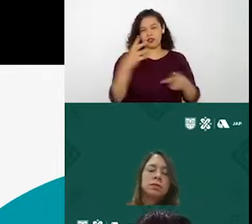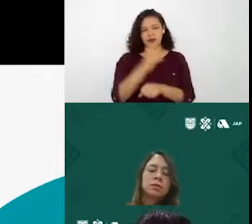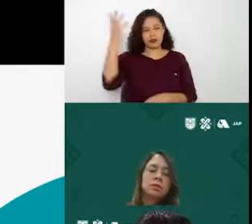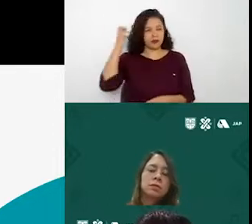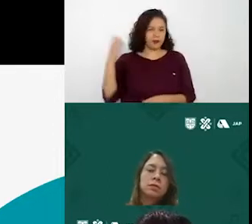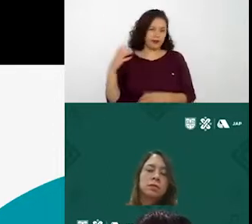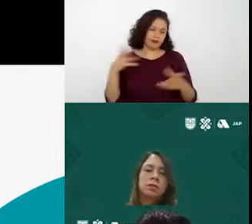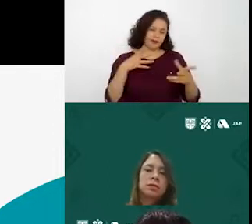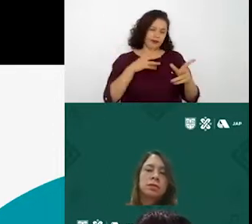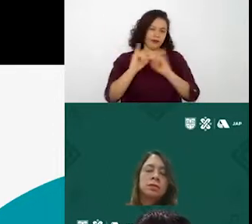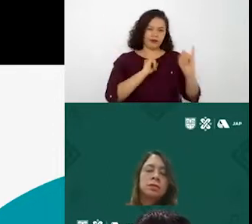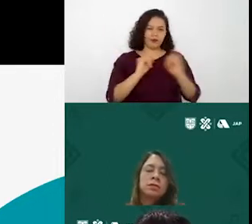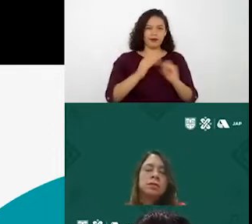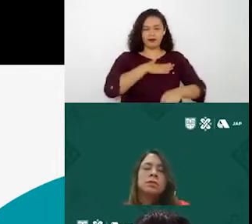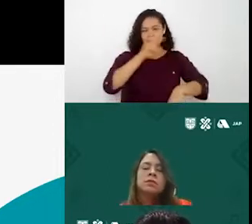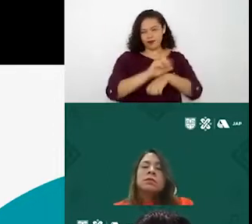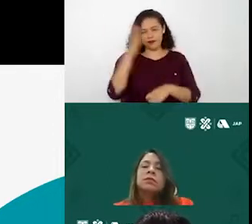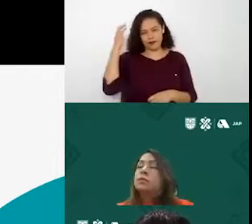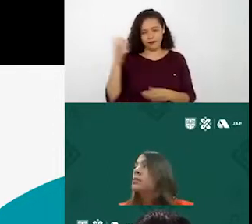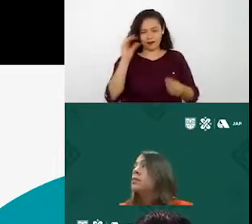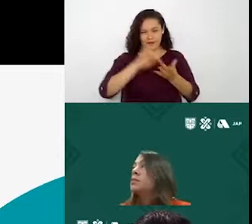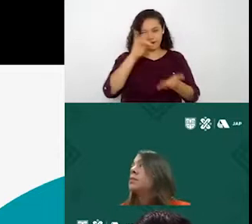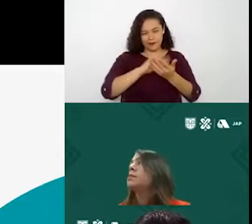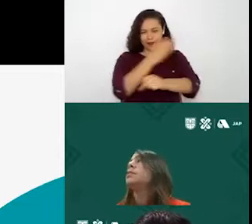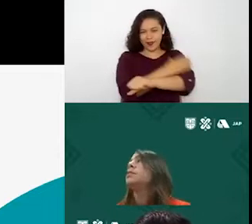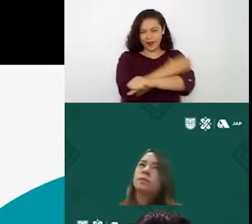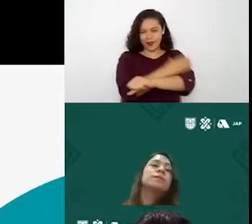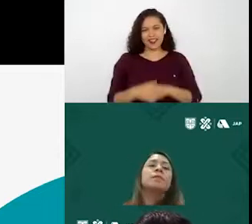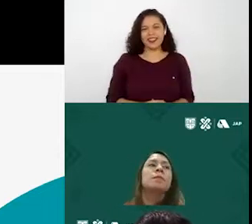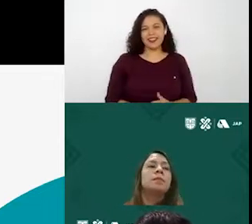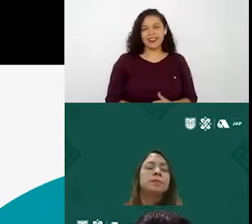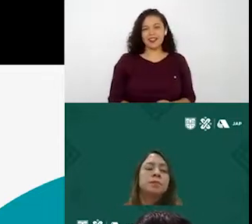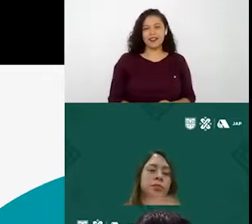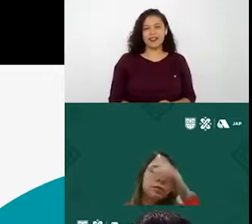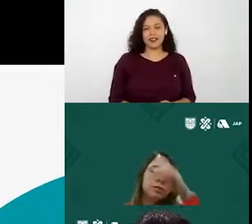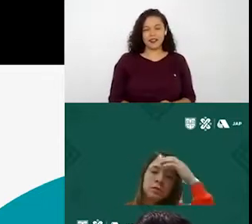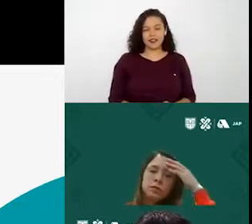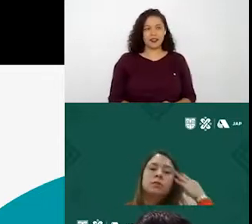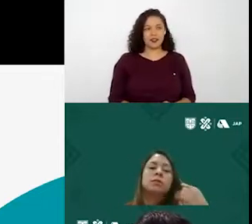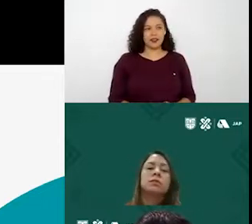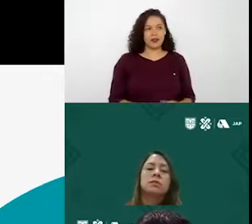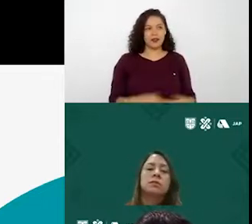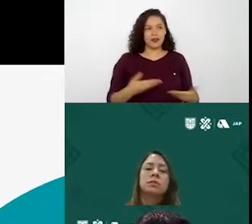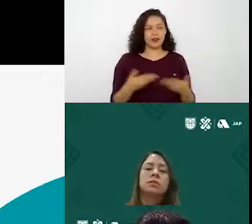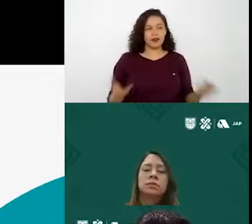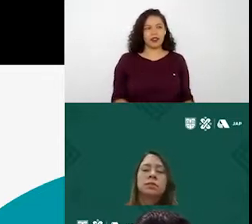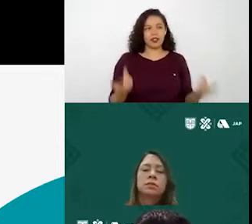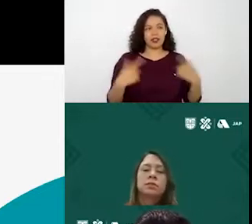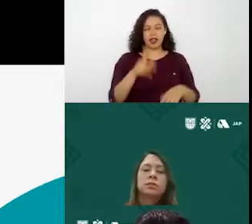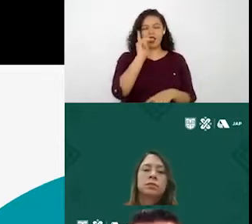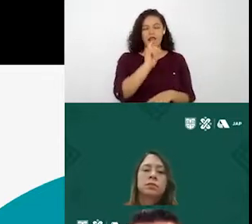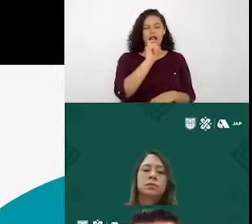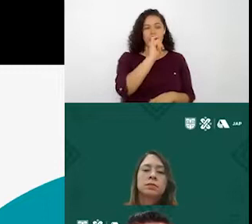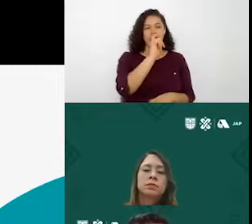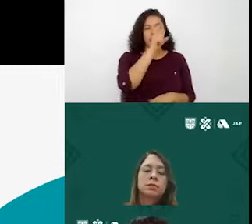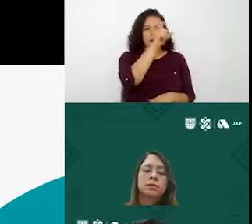lengua de señas mexicana Buen día hacer Muchísimas gracias por acompañarnos Bueno vamos a platicarles un poquito de quienes vamos a